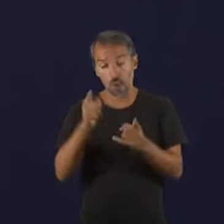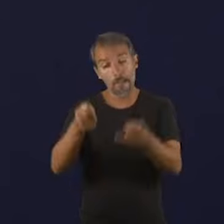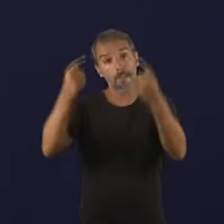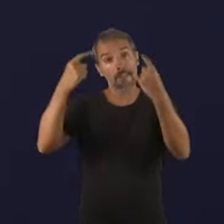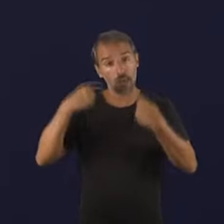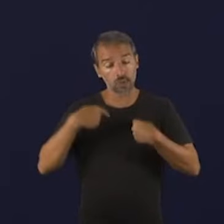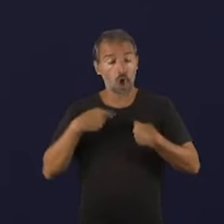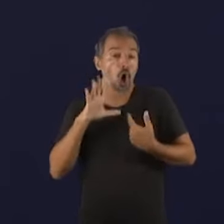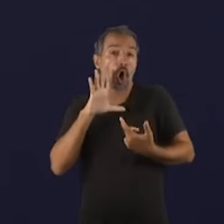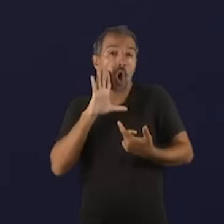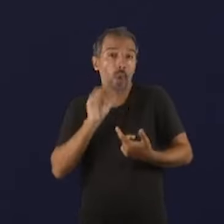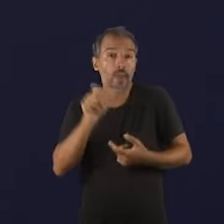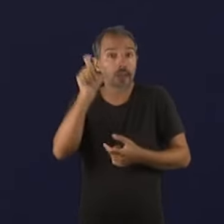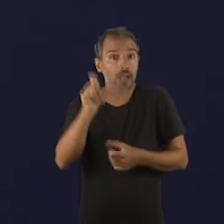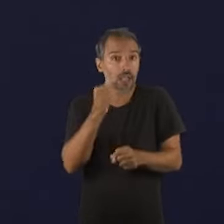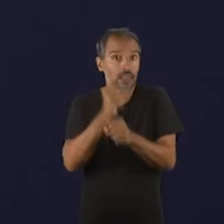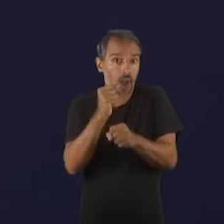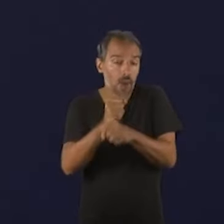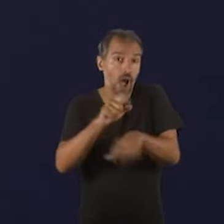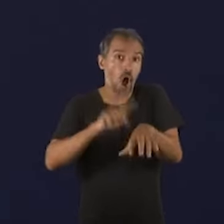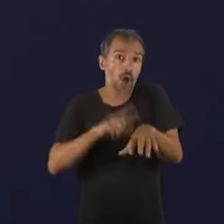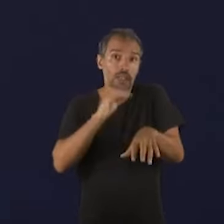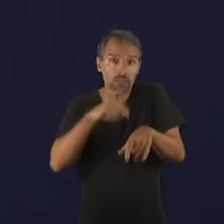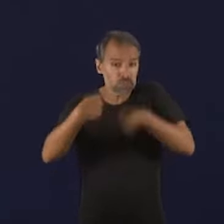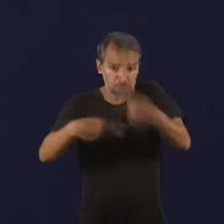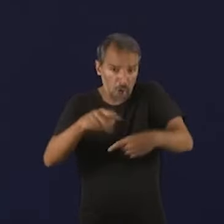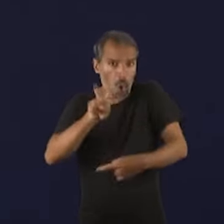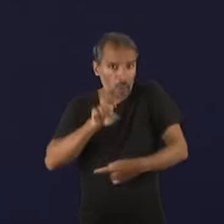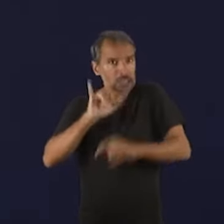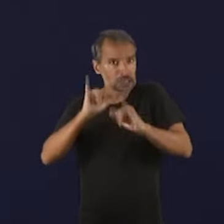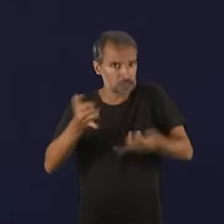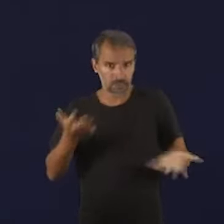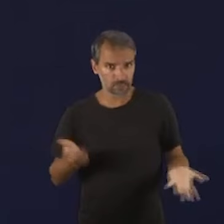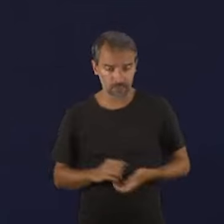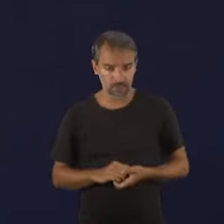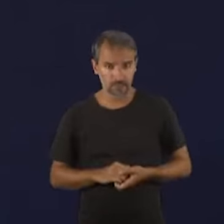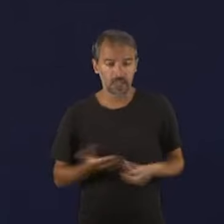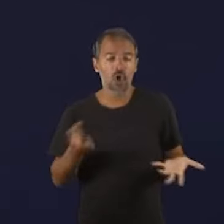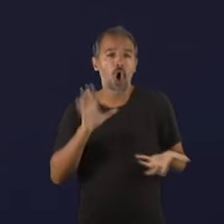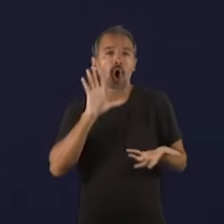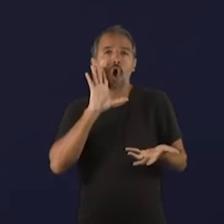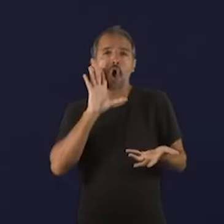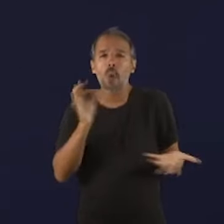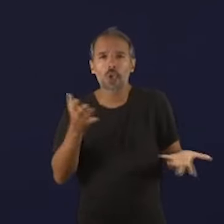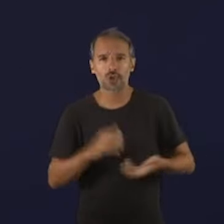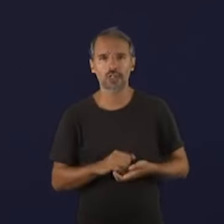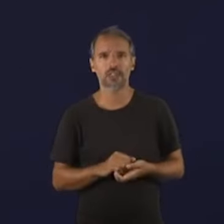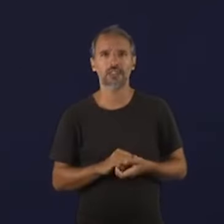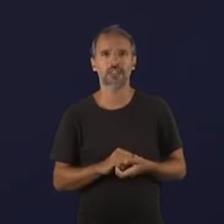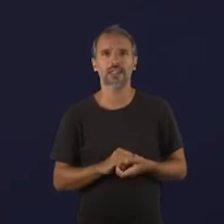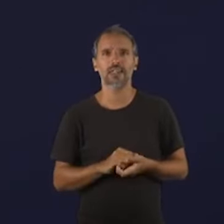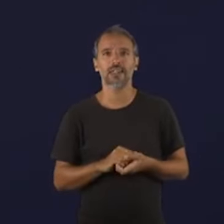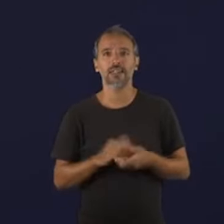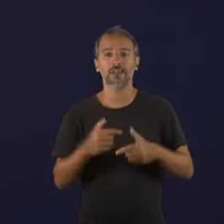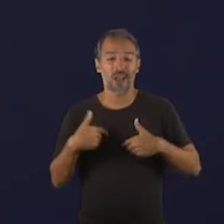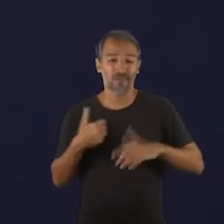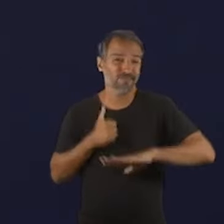quien haga horas extras las va a seguir cobrando digo esto es es una obviedad y de hecho la verdad que salir